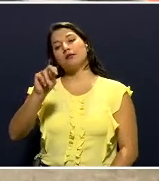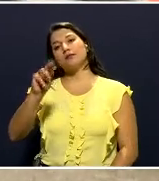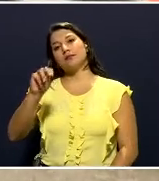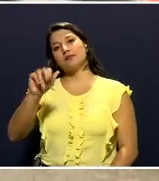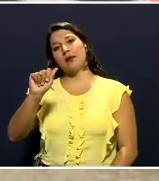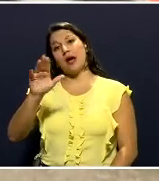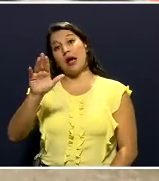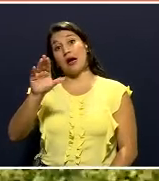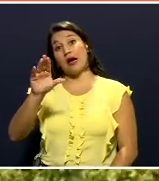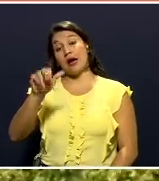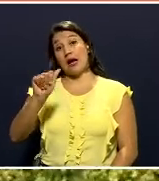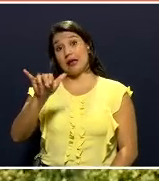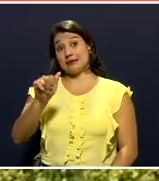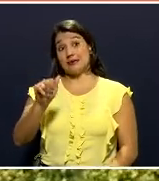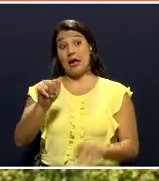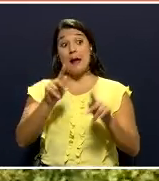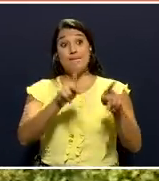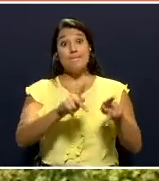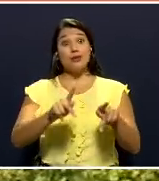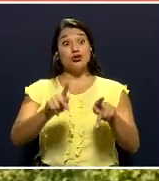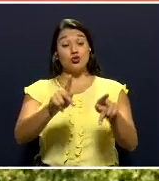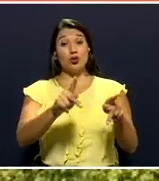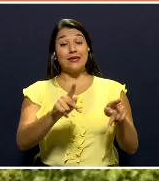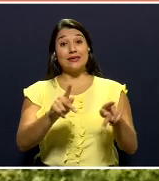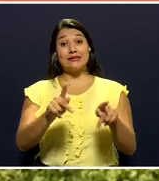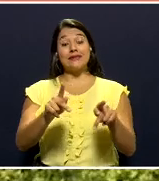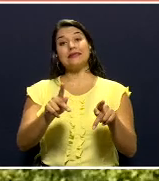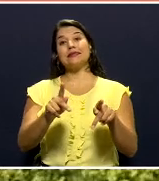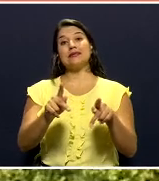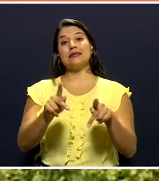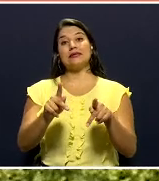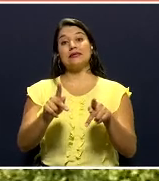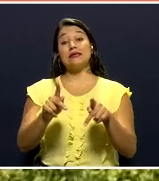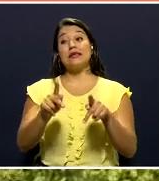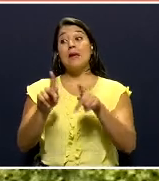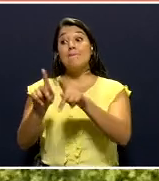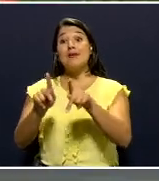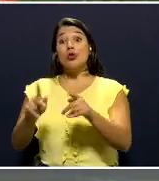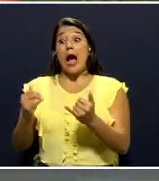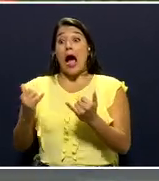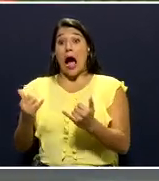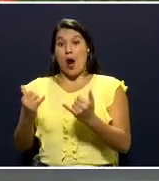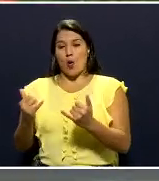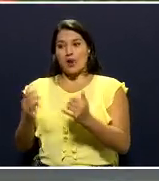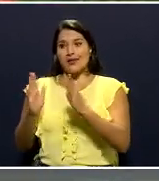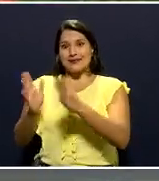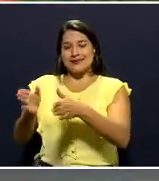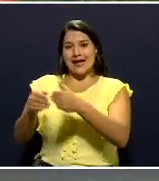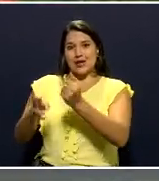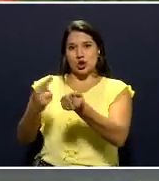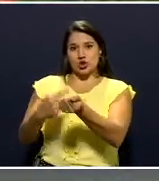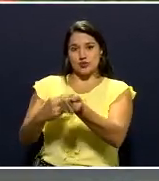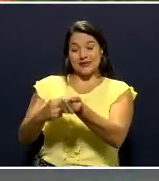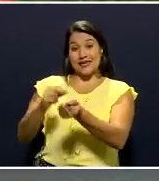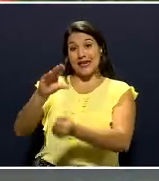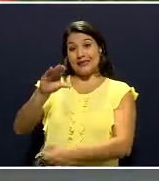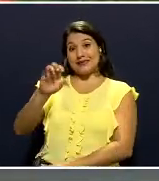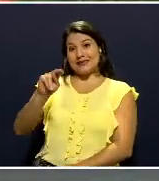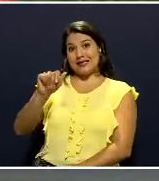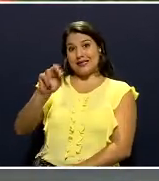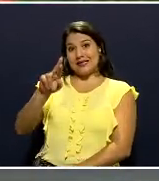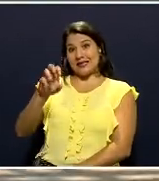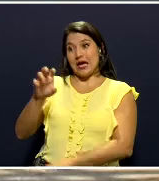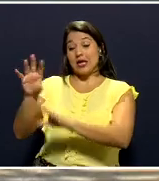ven actualmente en el centro médico CENARE serán trasladados o les brindarán el servicio en el Hospital del Trauma del INSS, ya